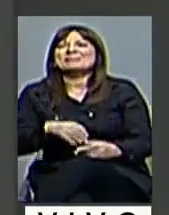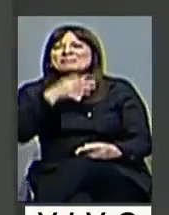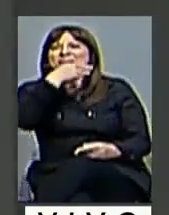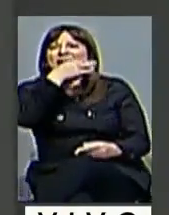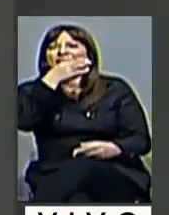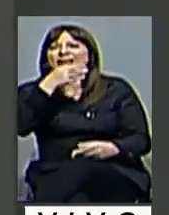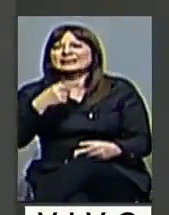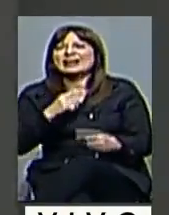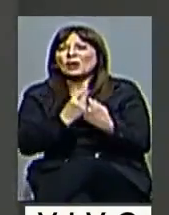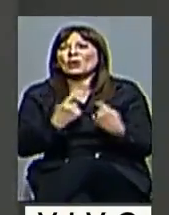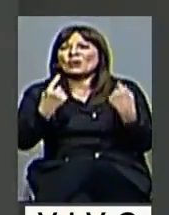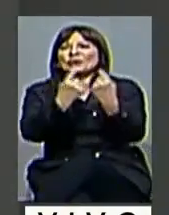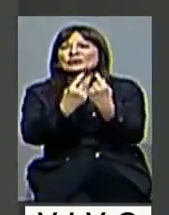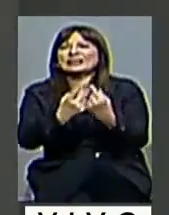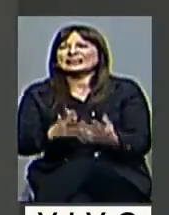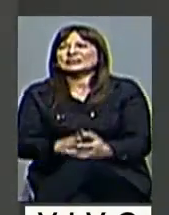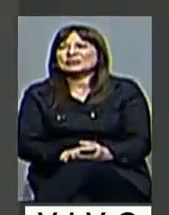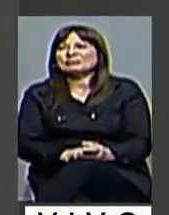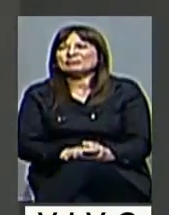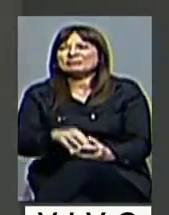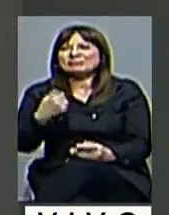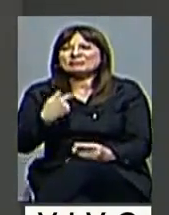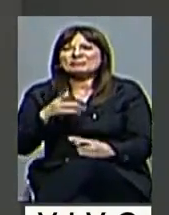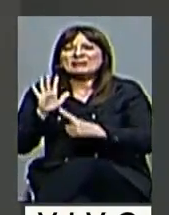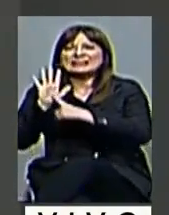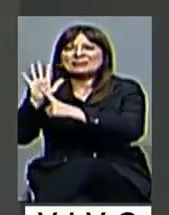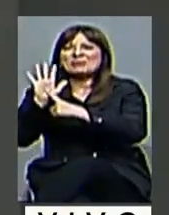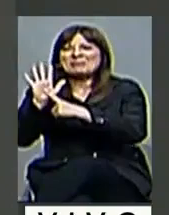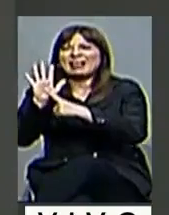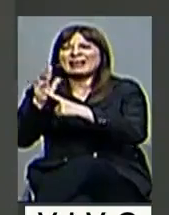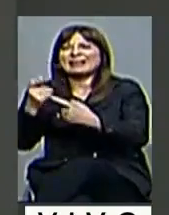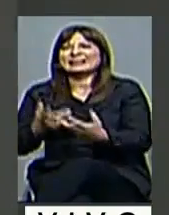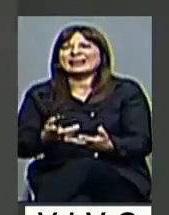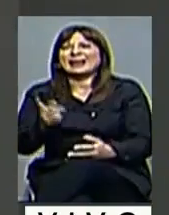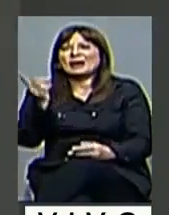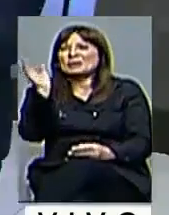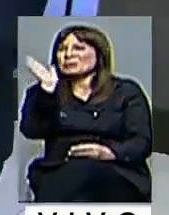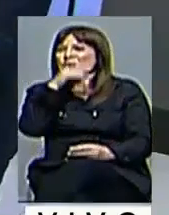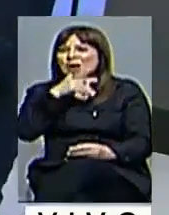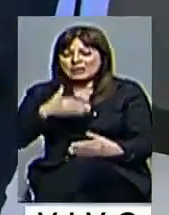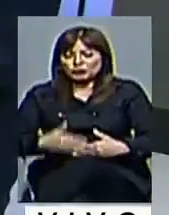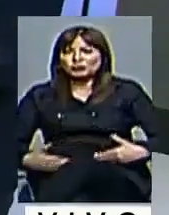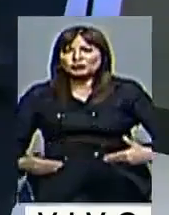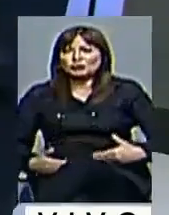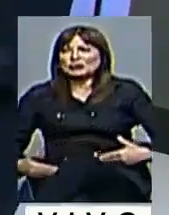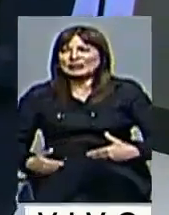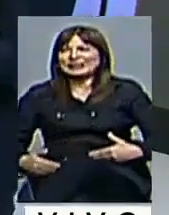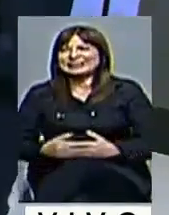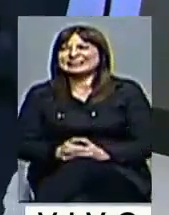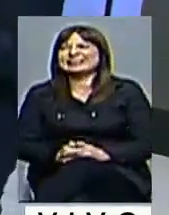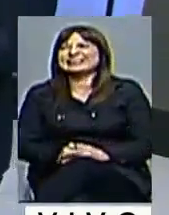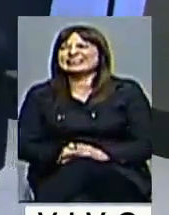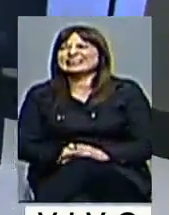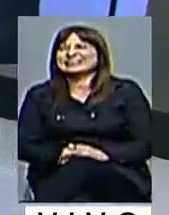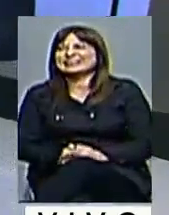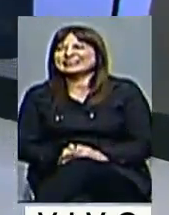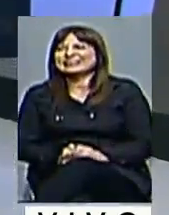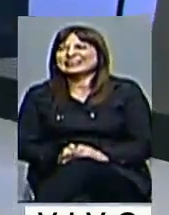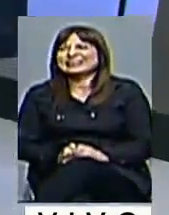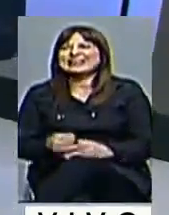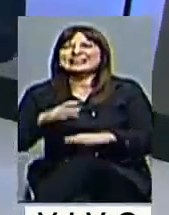contexto. Los pasamos para adelante para que la gente viera además que no viene con short. ¿Ah? Uno por ahí sí anda con zapatillas rojas. ¿Ah? Así